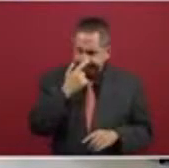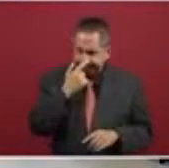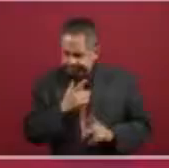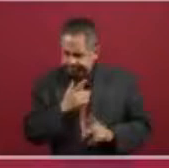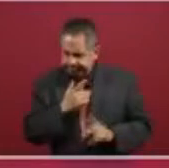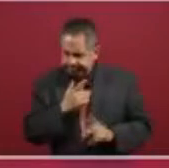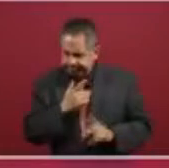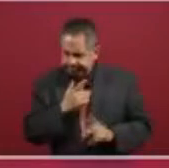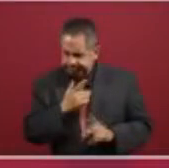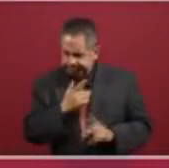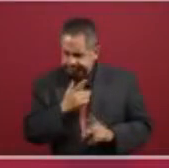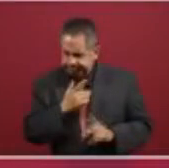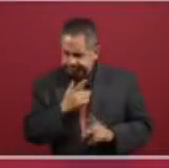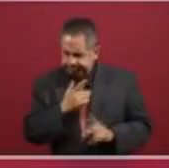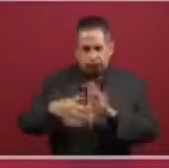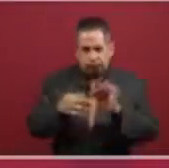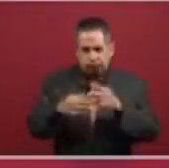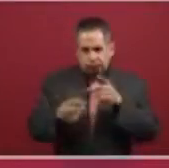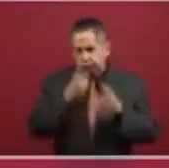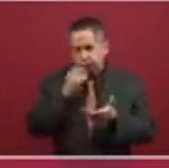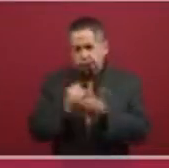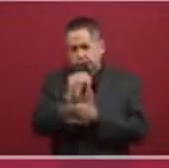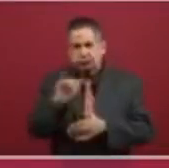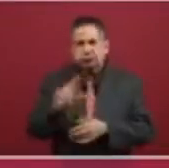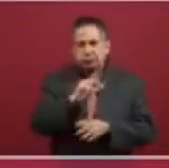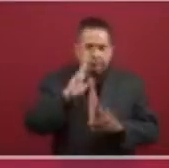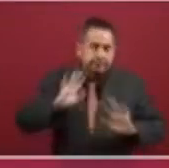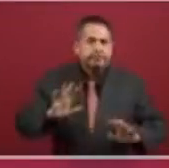y vamos a decidir en su momento.